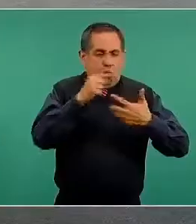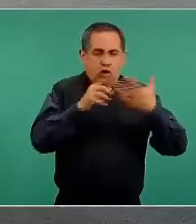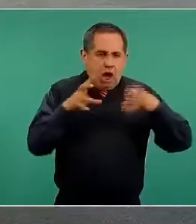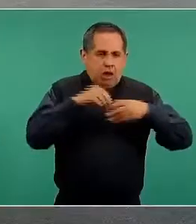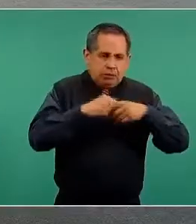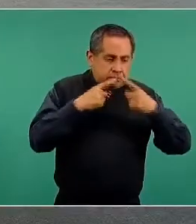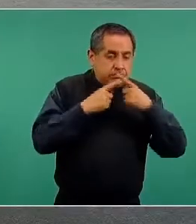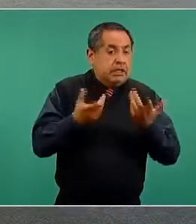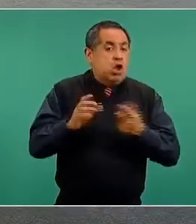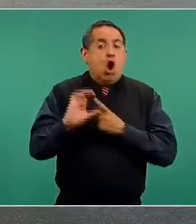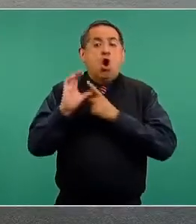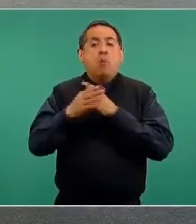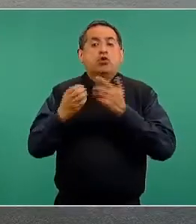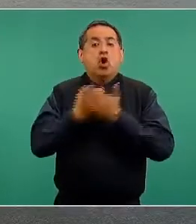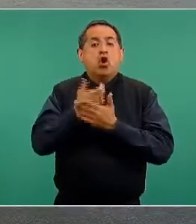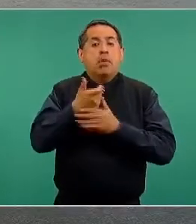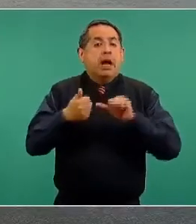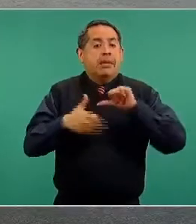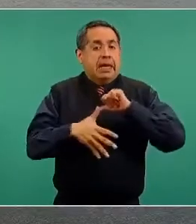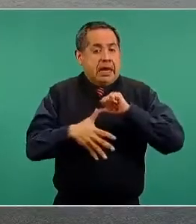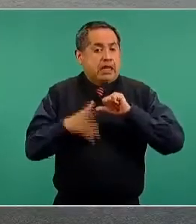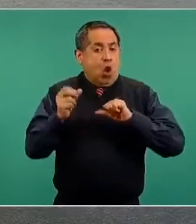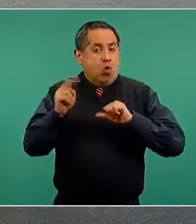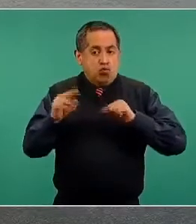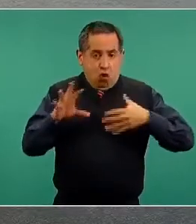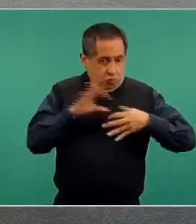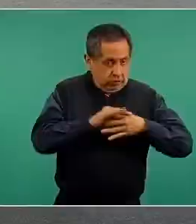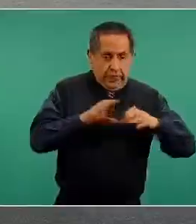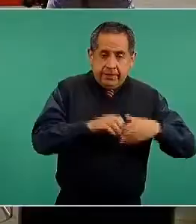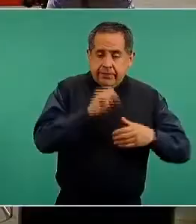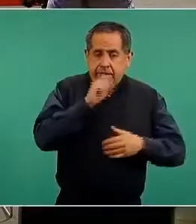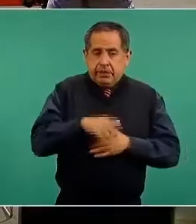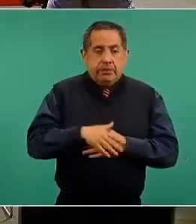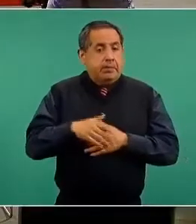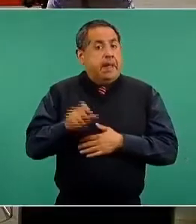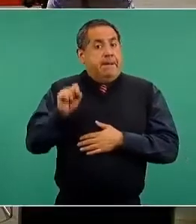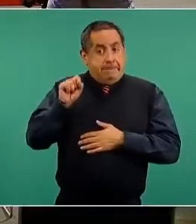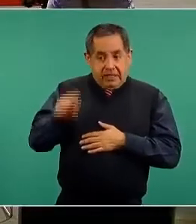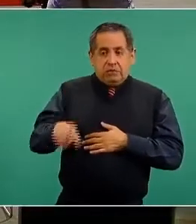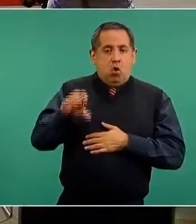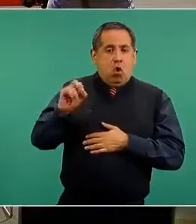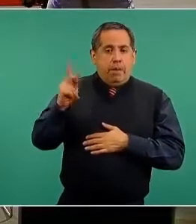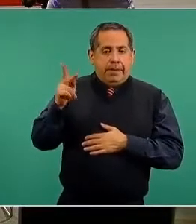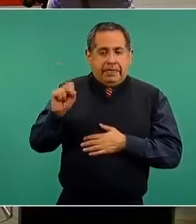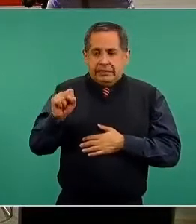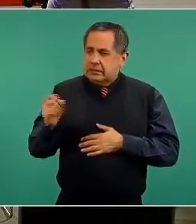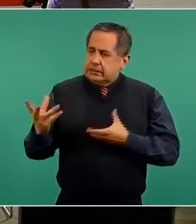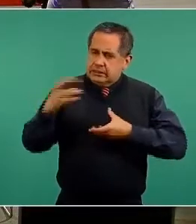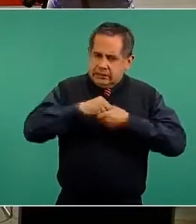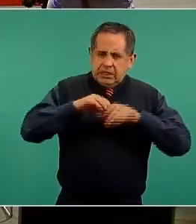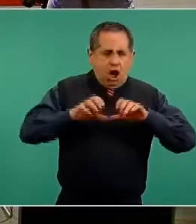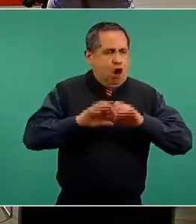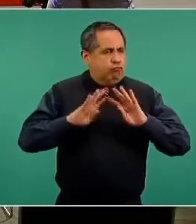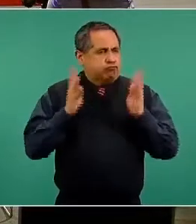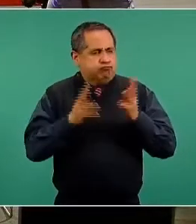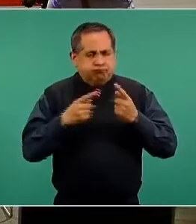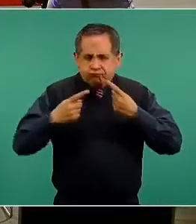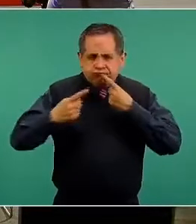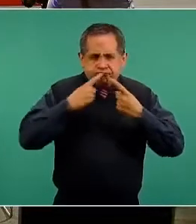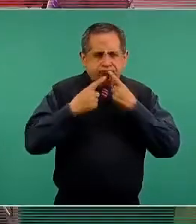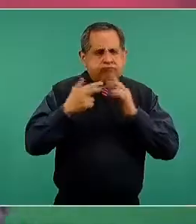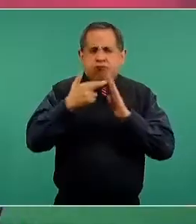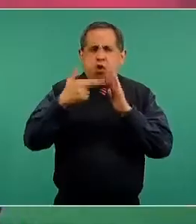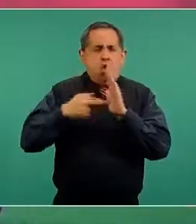la Comisión Económica para América Latina de las Naciones Unidas, la propia Organización Panamericana de la Salud. Y la regla de trabajo